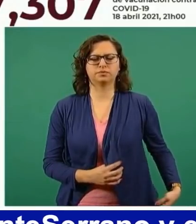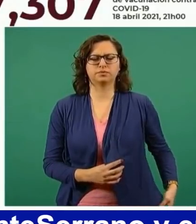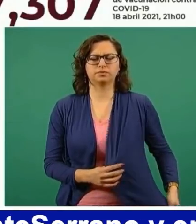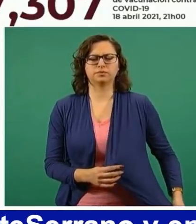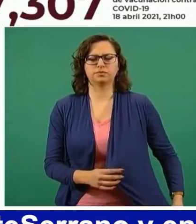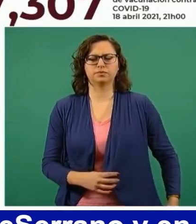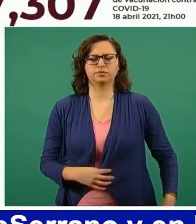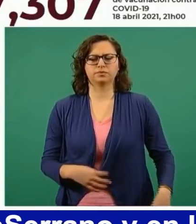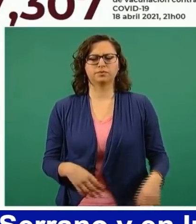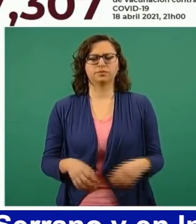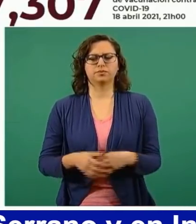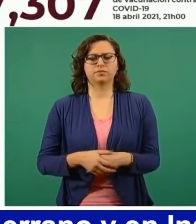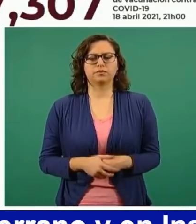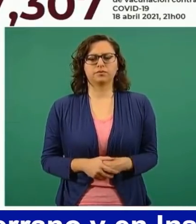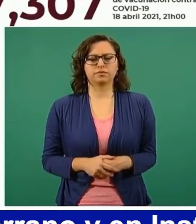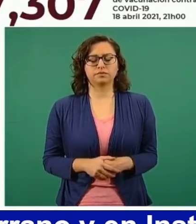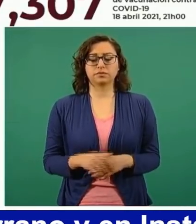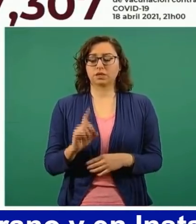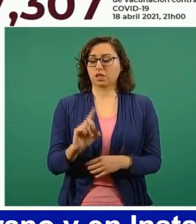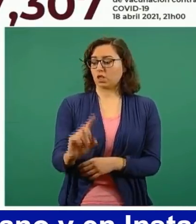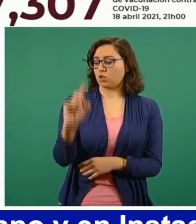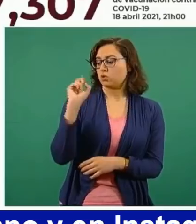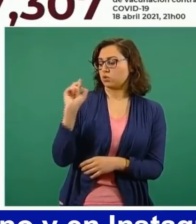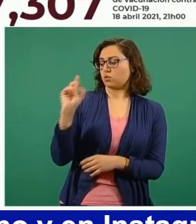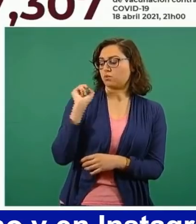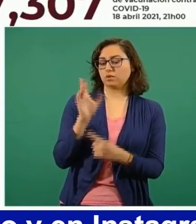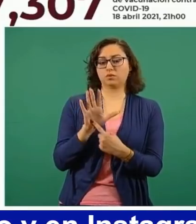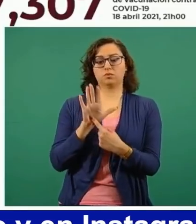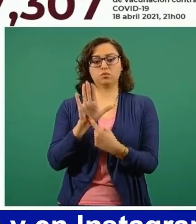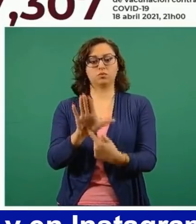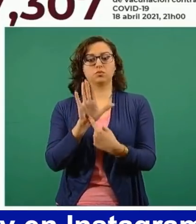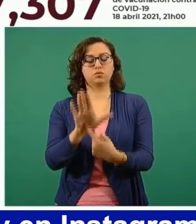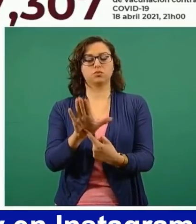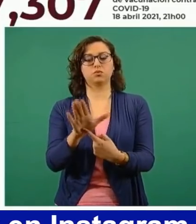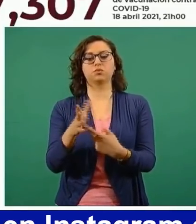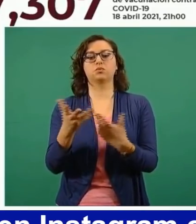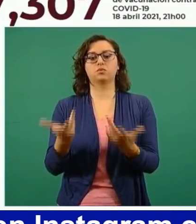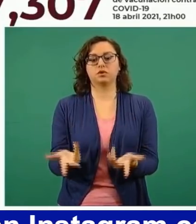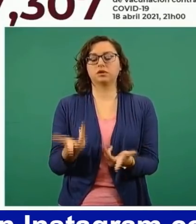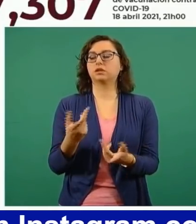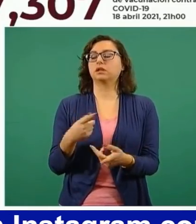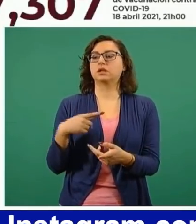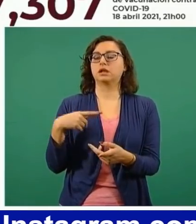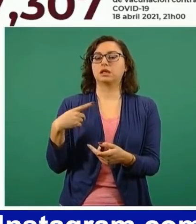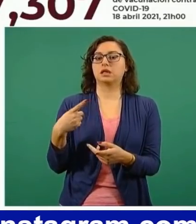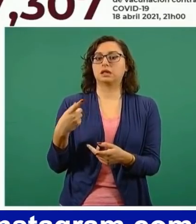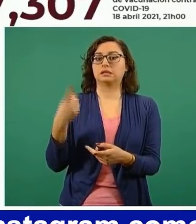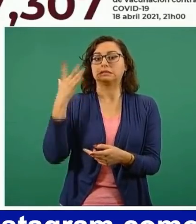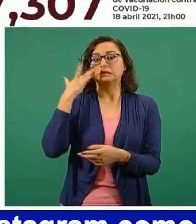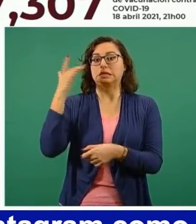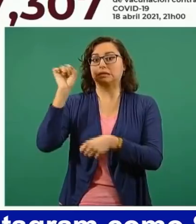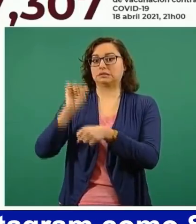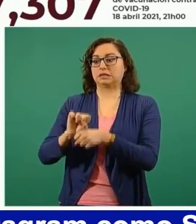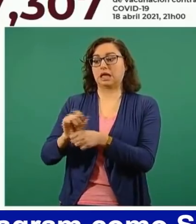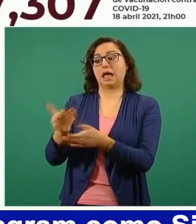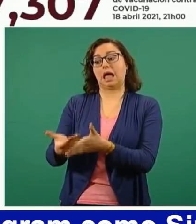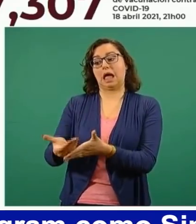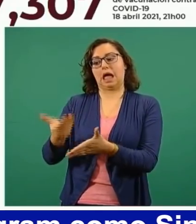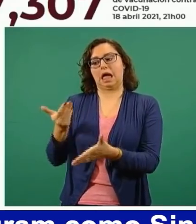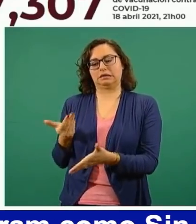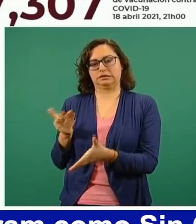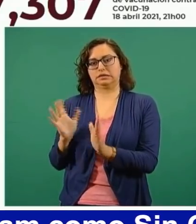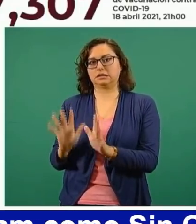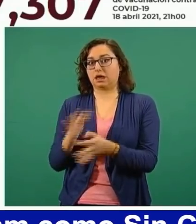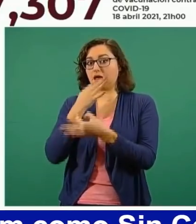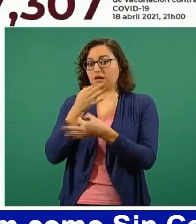del domingo reciente y lo habíamos estado advirtiendo desde antes de la Semana Mayor, es que llevábamos